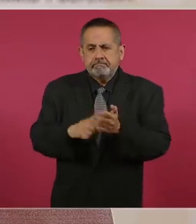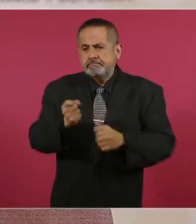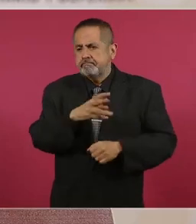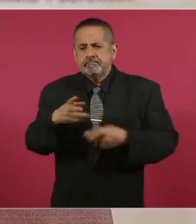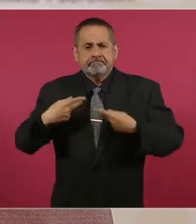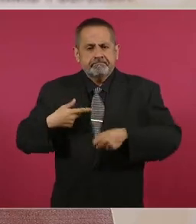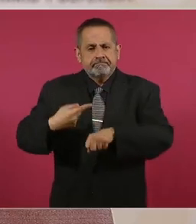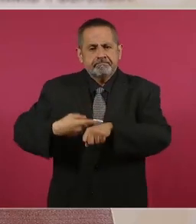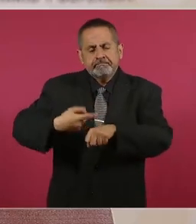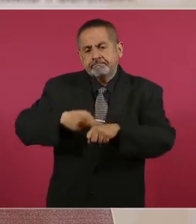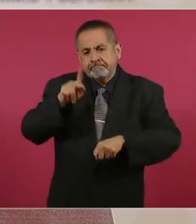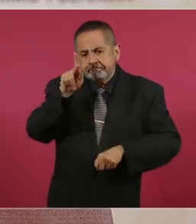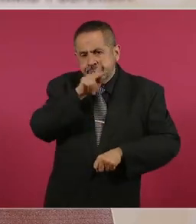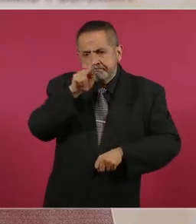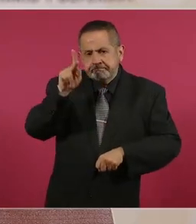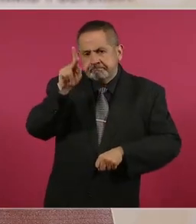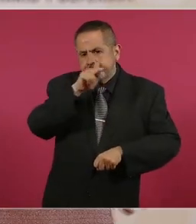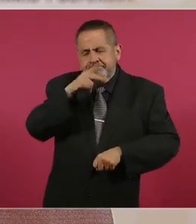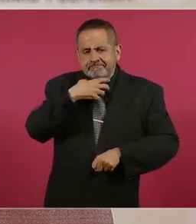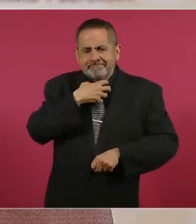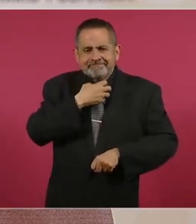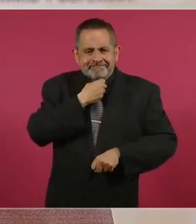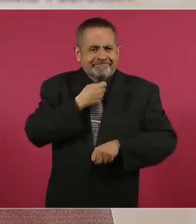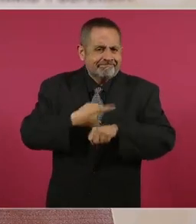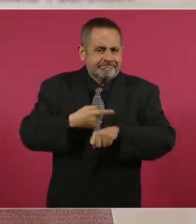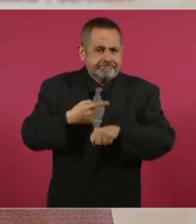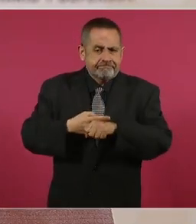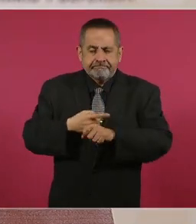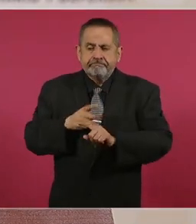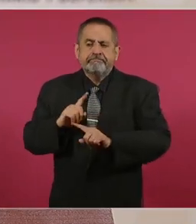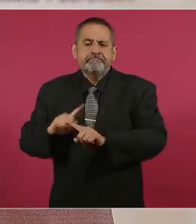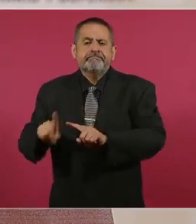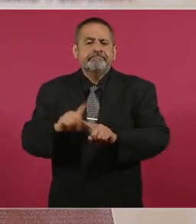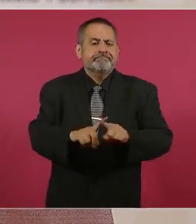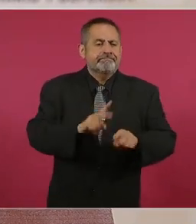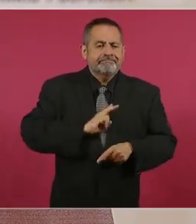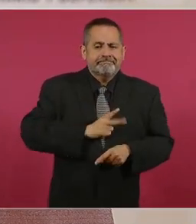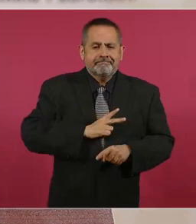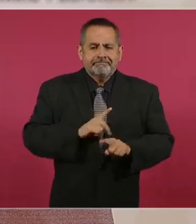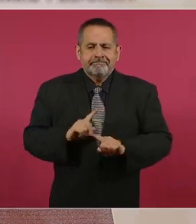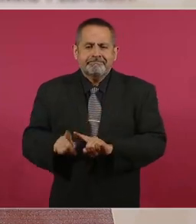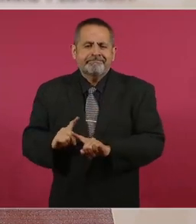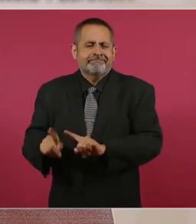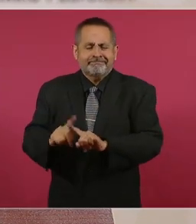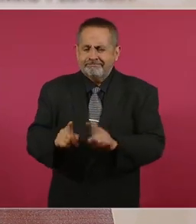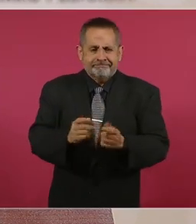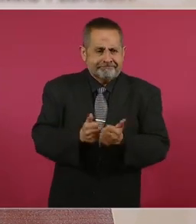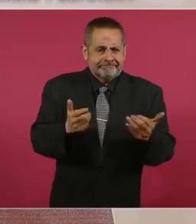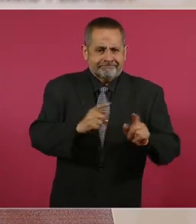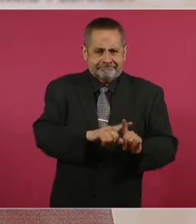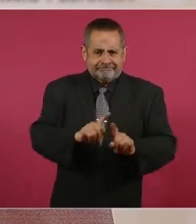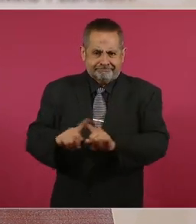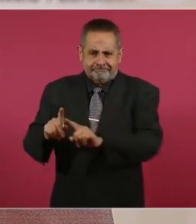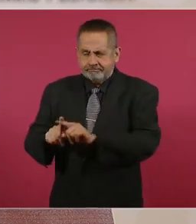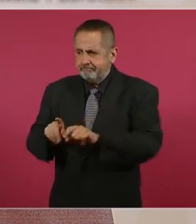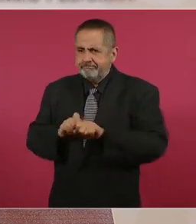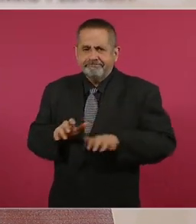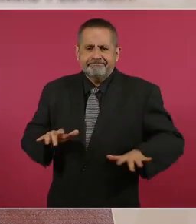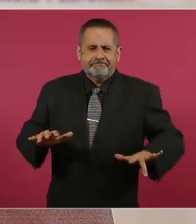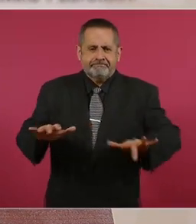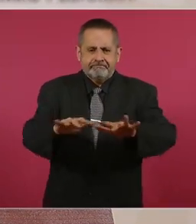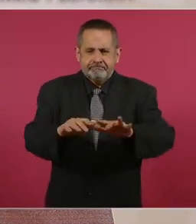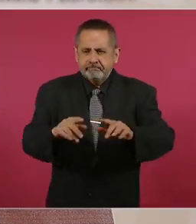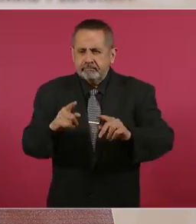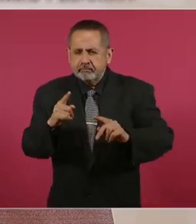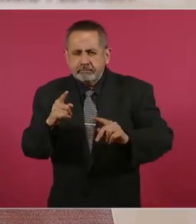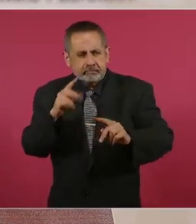aguda, en donde es importante entender que son varios virus que están circulando y que están explicando